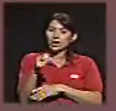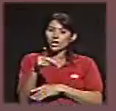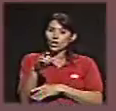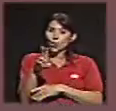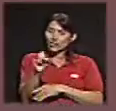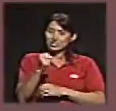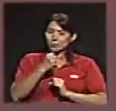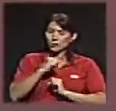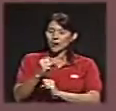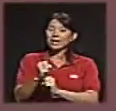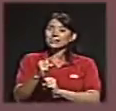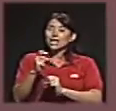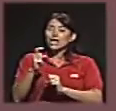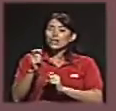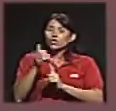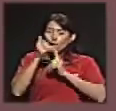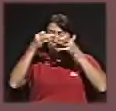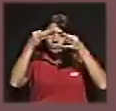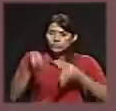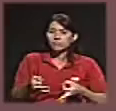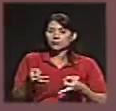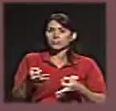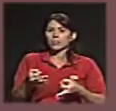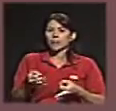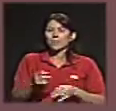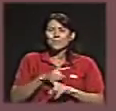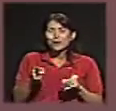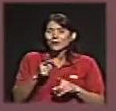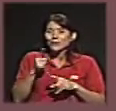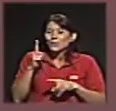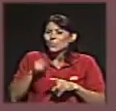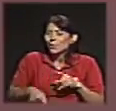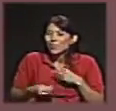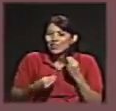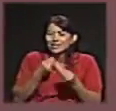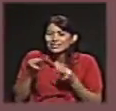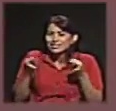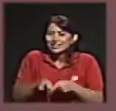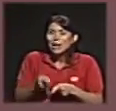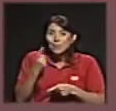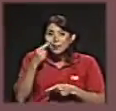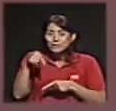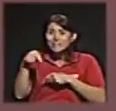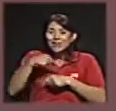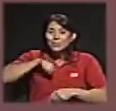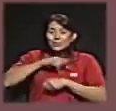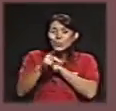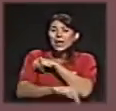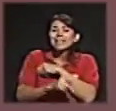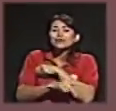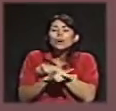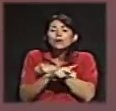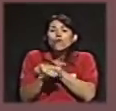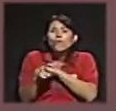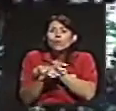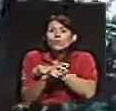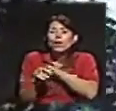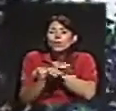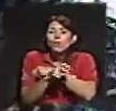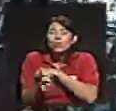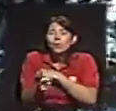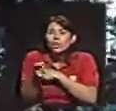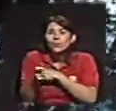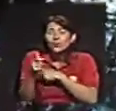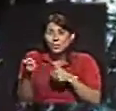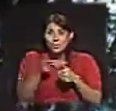Pero no es posible, no es posible. Así vemos cómo en este país se las han ido robando a poquitos. Primero, ¿verdad? Crucita,